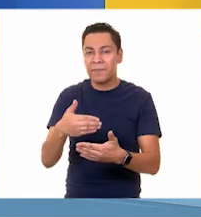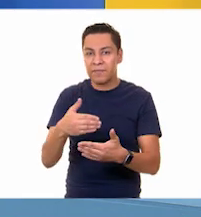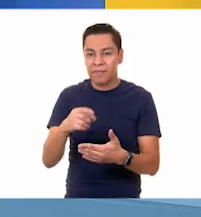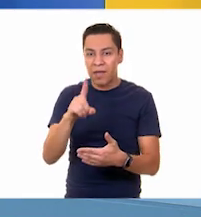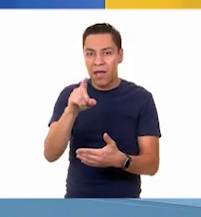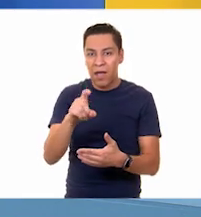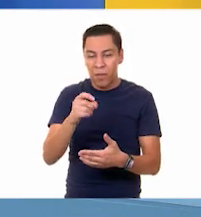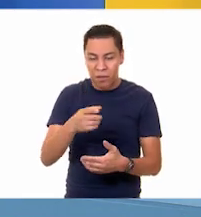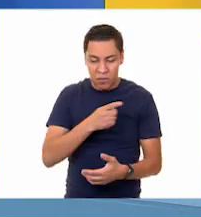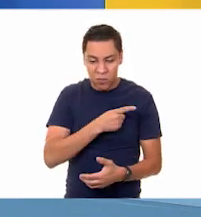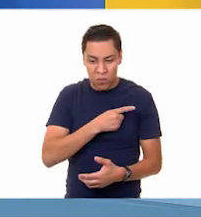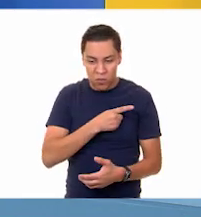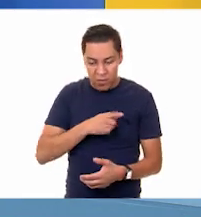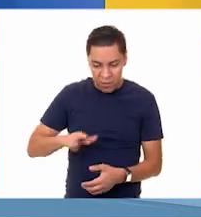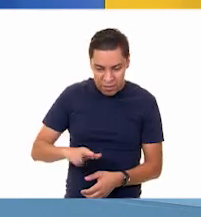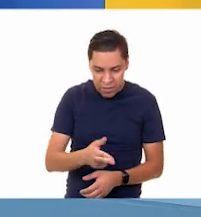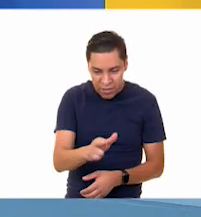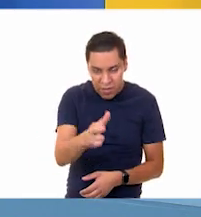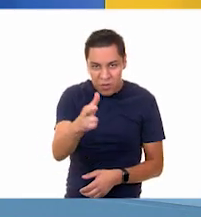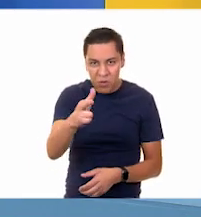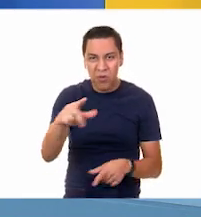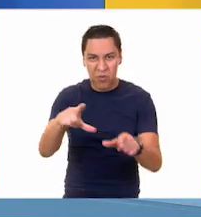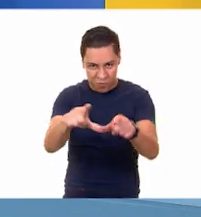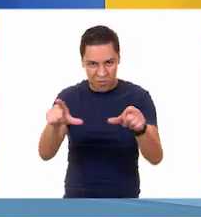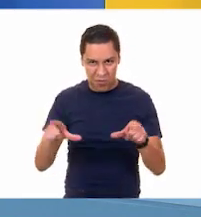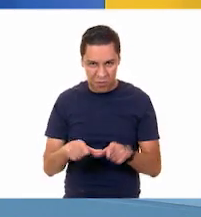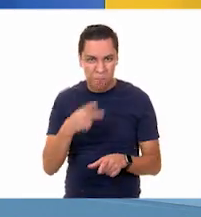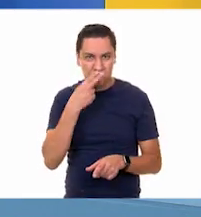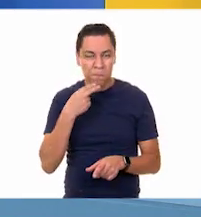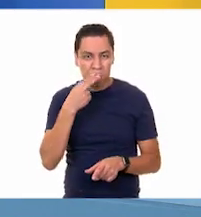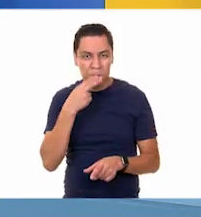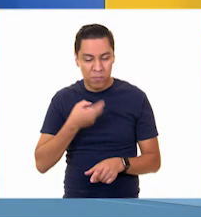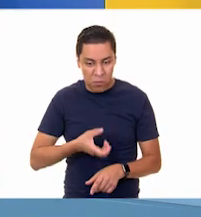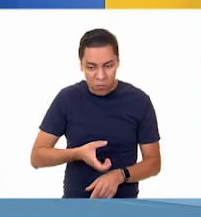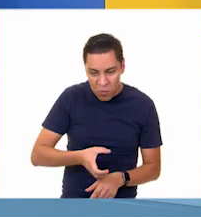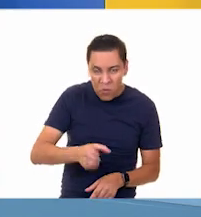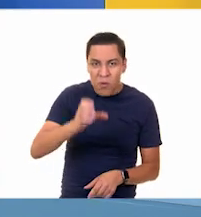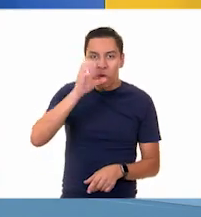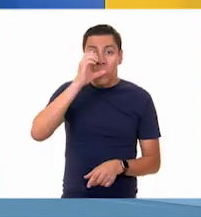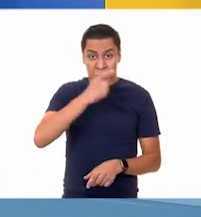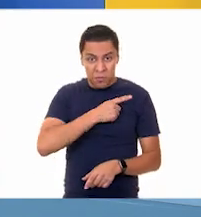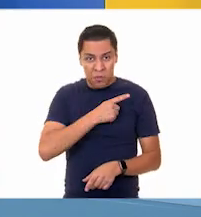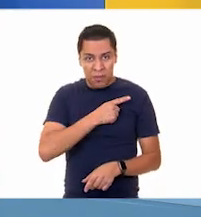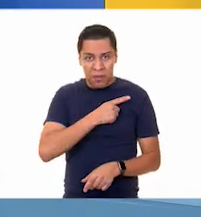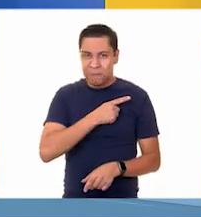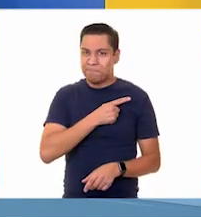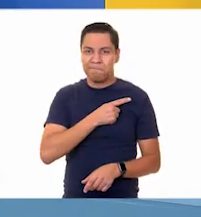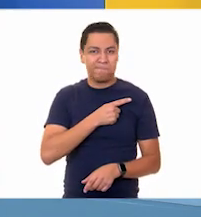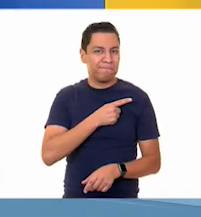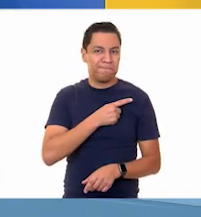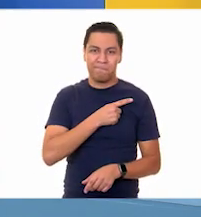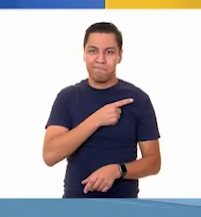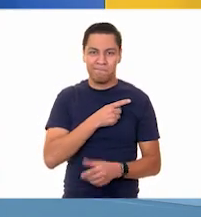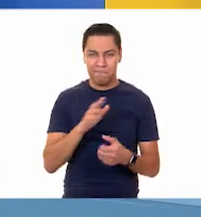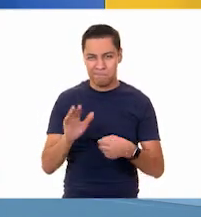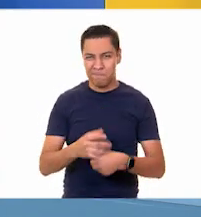estas problemáticas. Además de que como sociedad aún podemos hacer muchas cosas para detener el